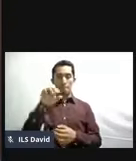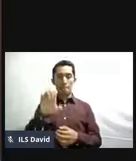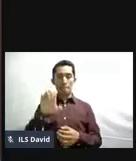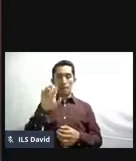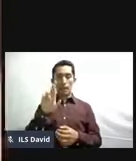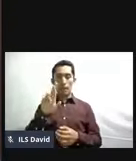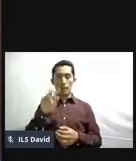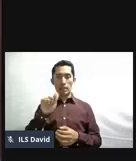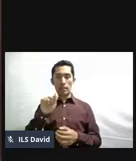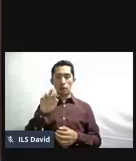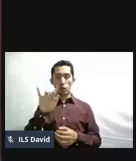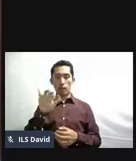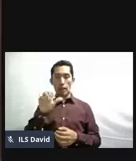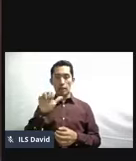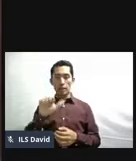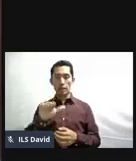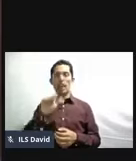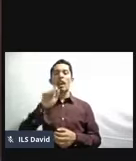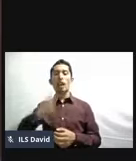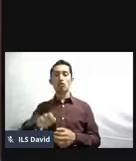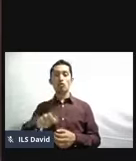la perspectiva de recibir algo.